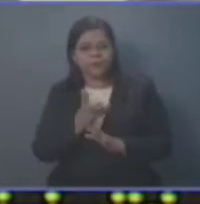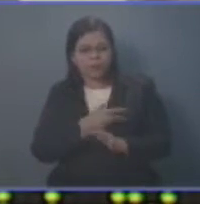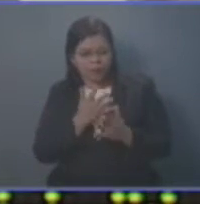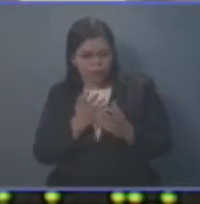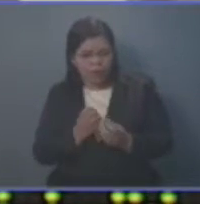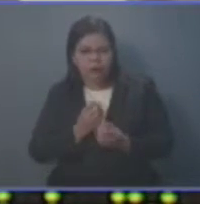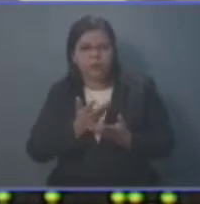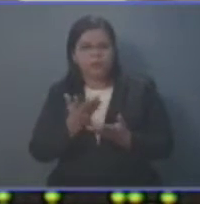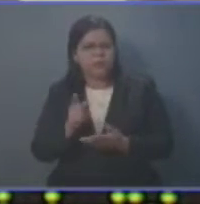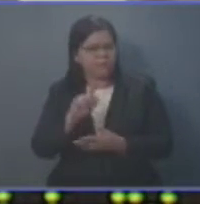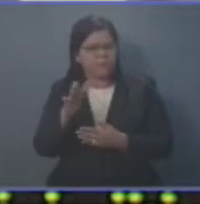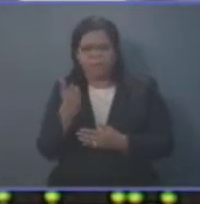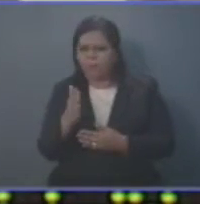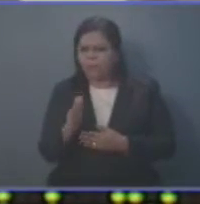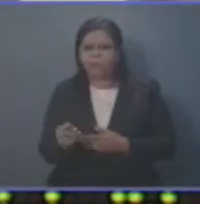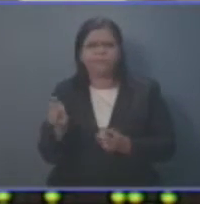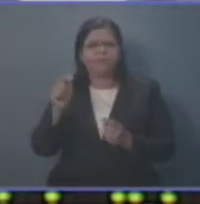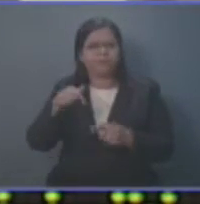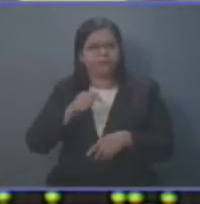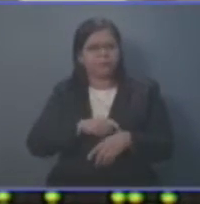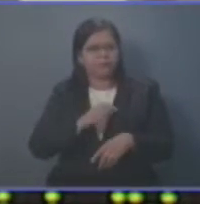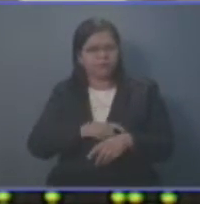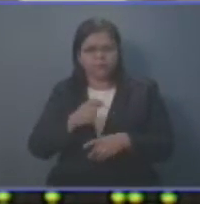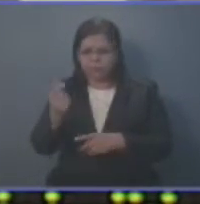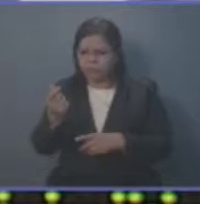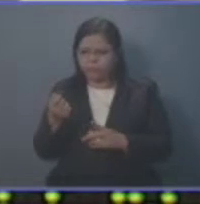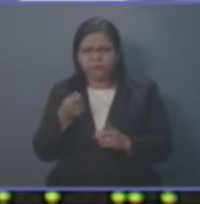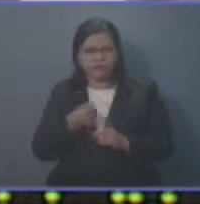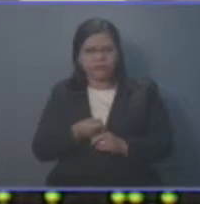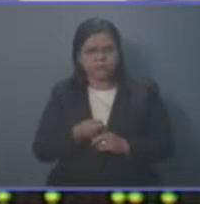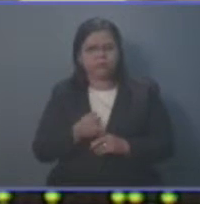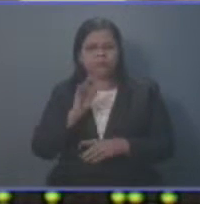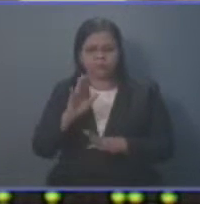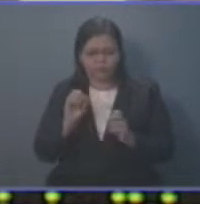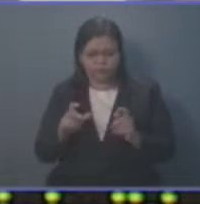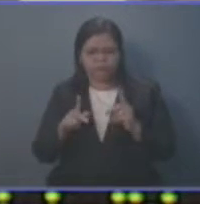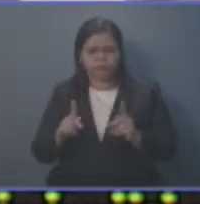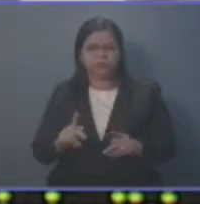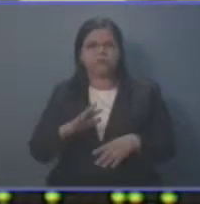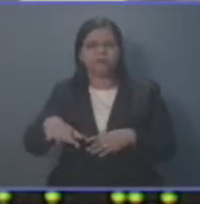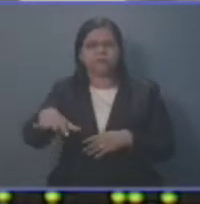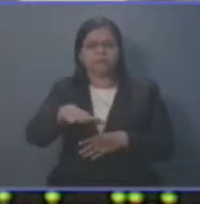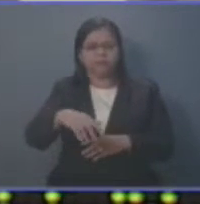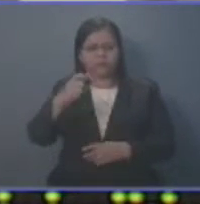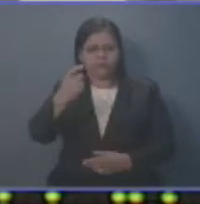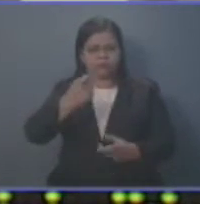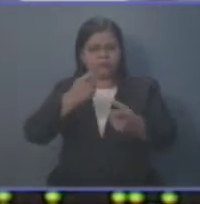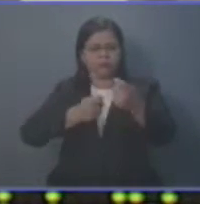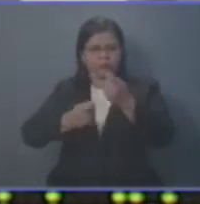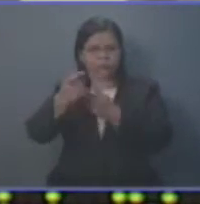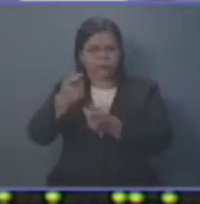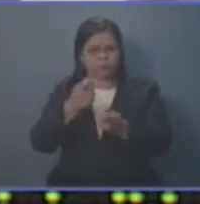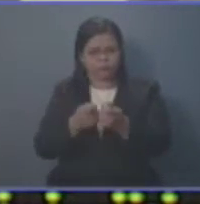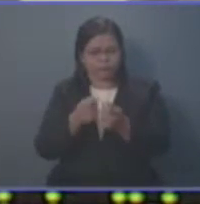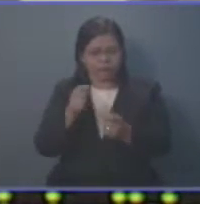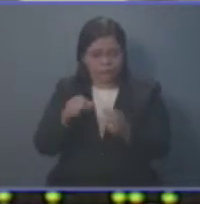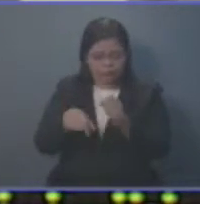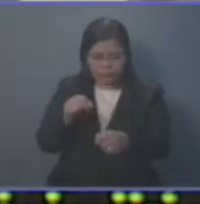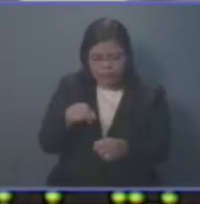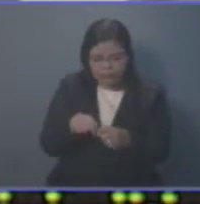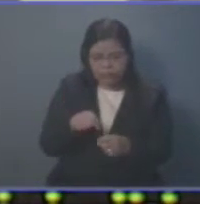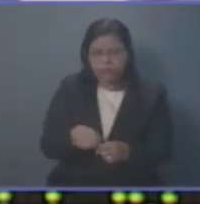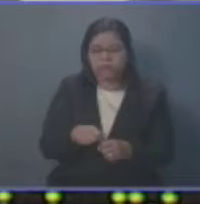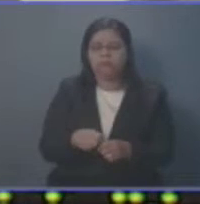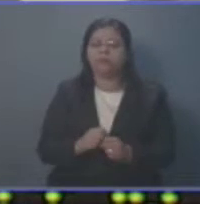acotar que no se han utilizado a la fecha los recursos transferidos en su oportunidad por el ramo de agricultura y ganadería al